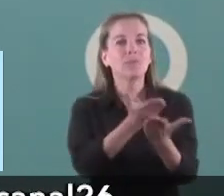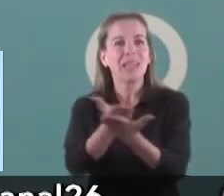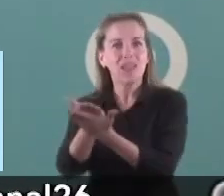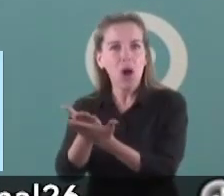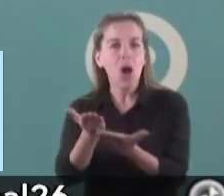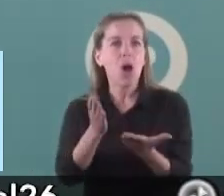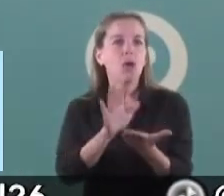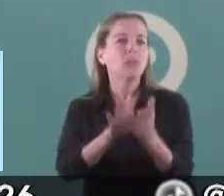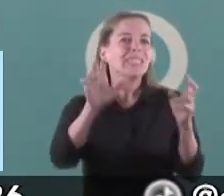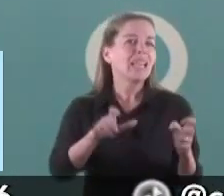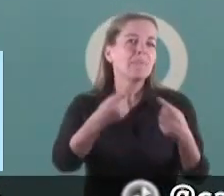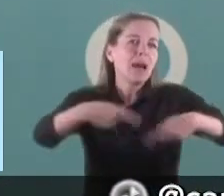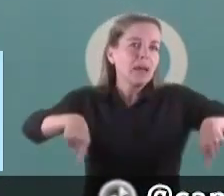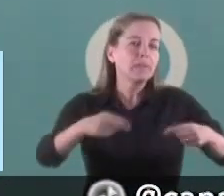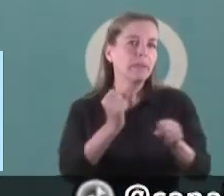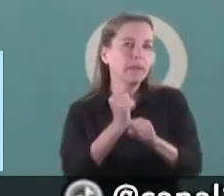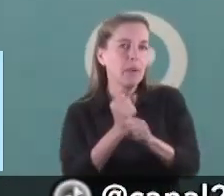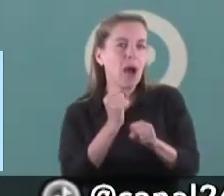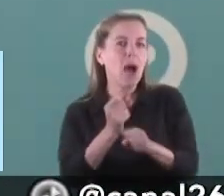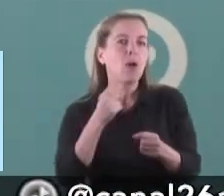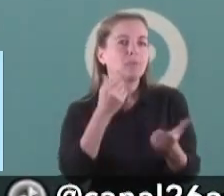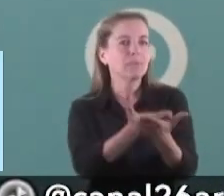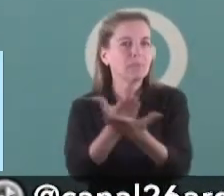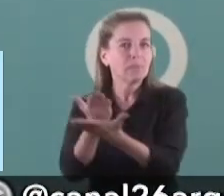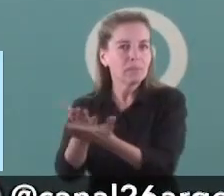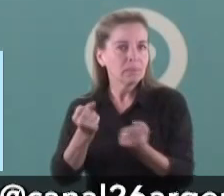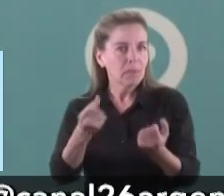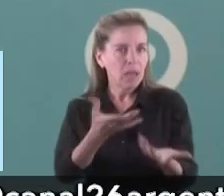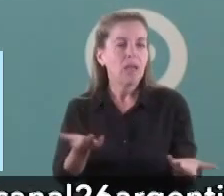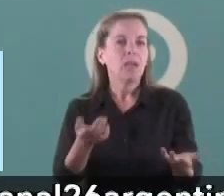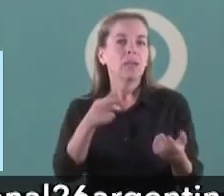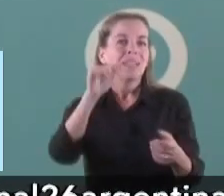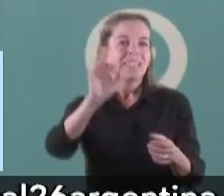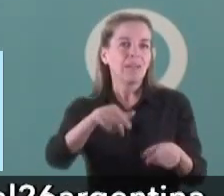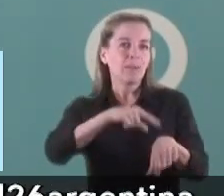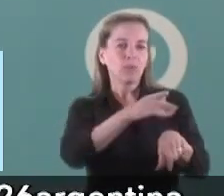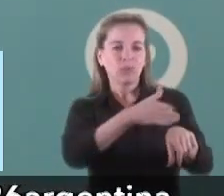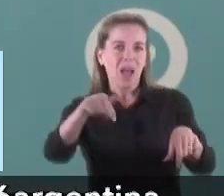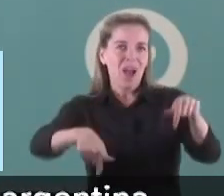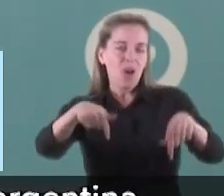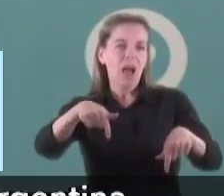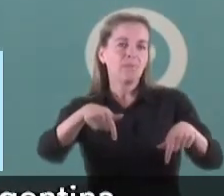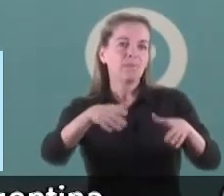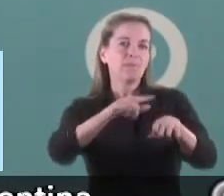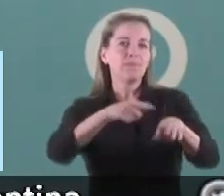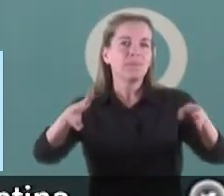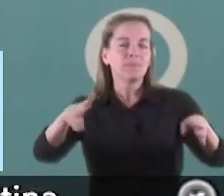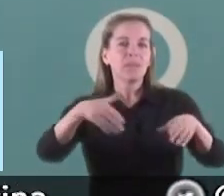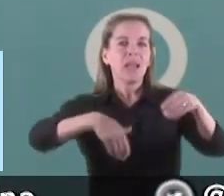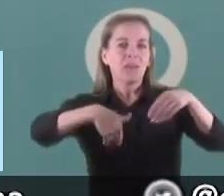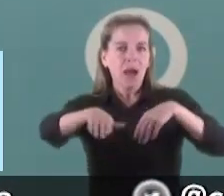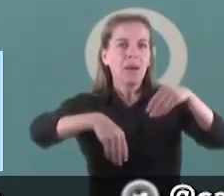concernientes de la gestión advertimos que estamos en un proceso electoral y ese proceso electoral tiene